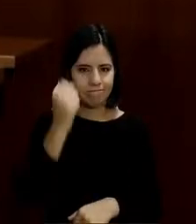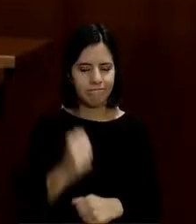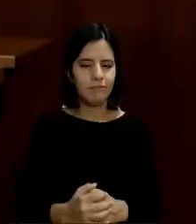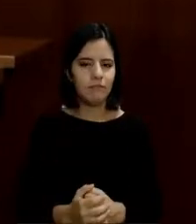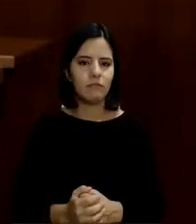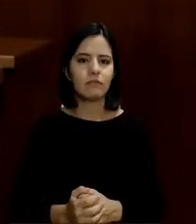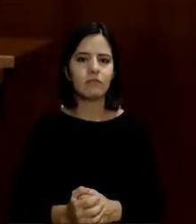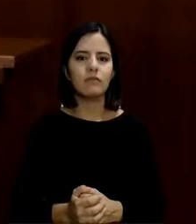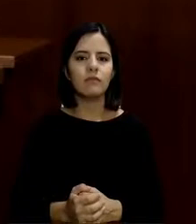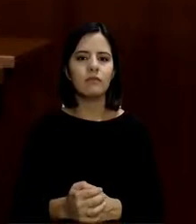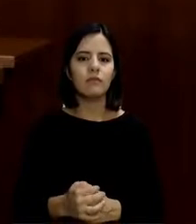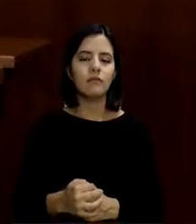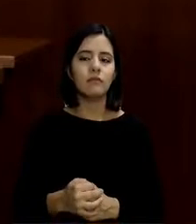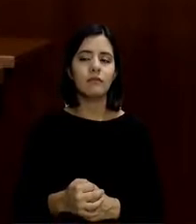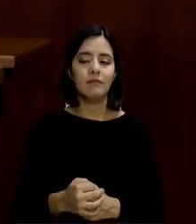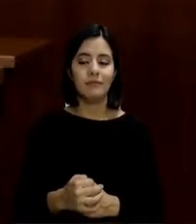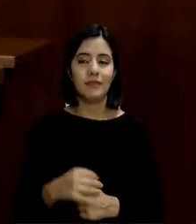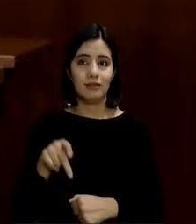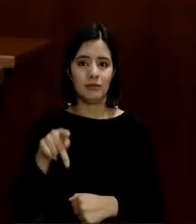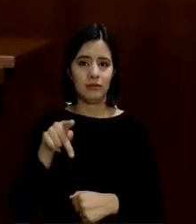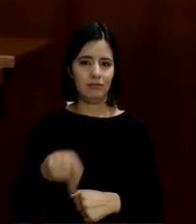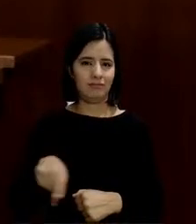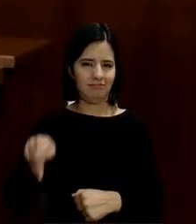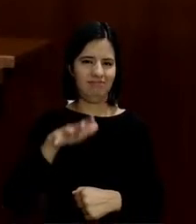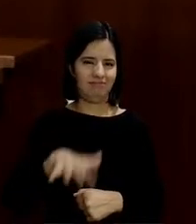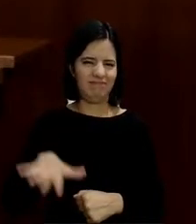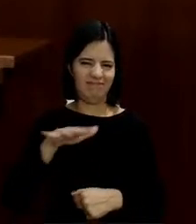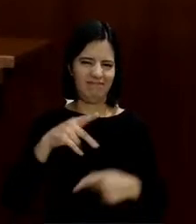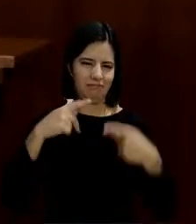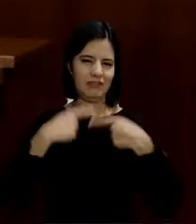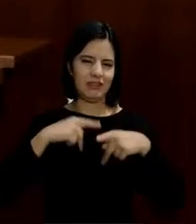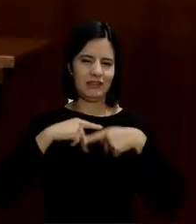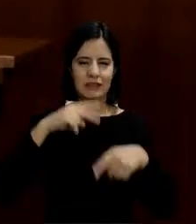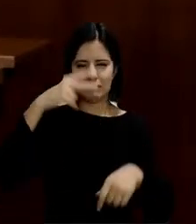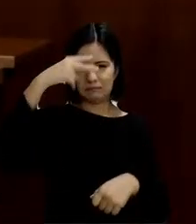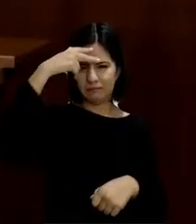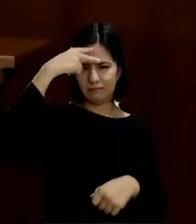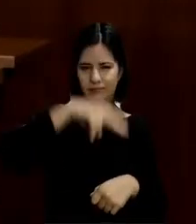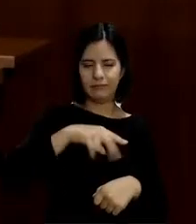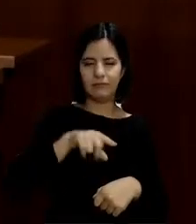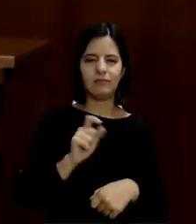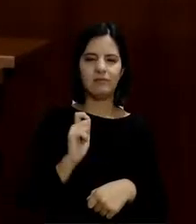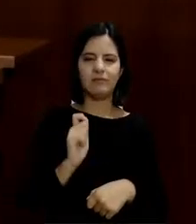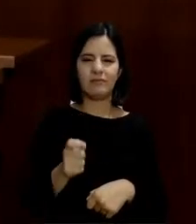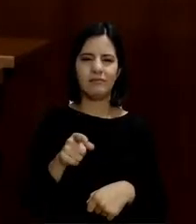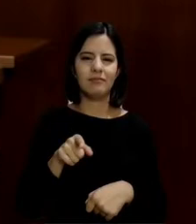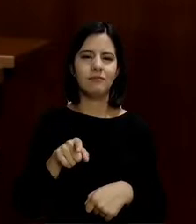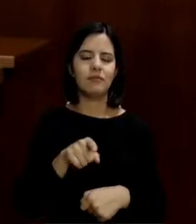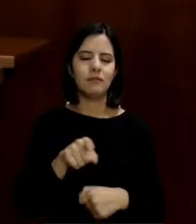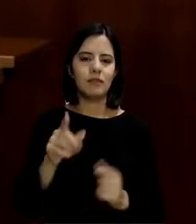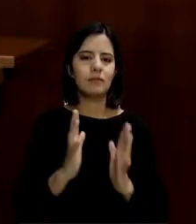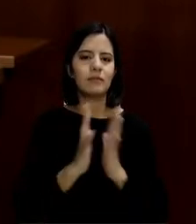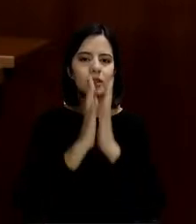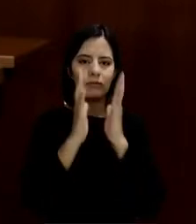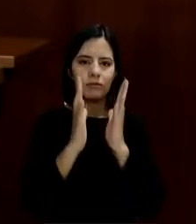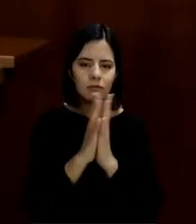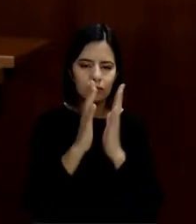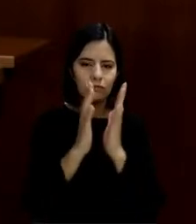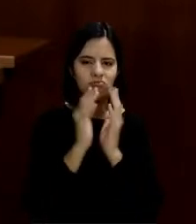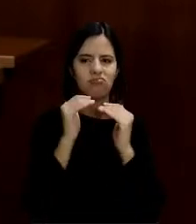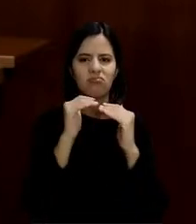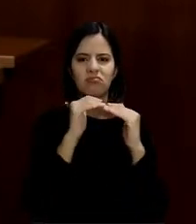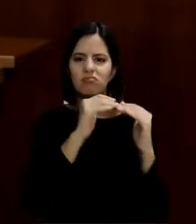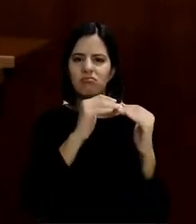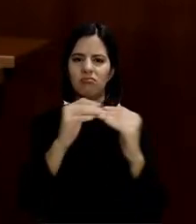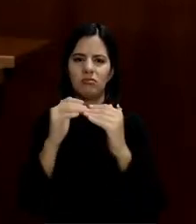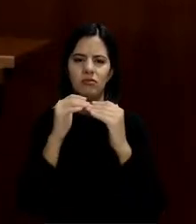El pueblo mexicano se constituye en una república representativa, democrática, laica y federal,